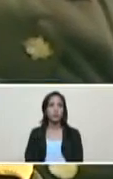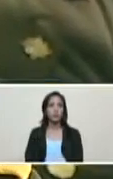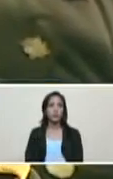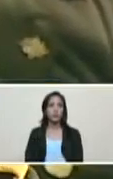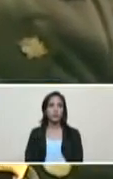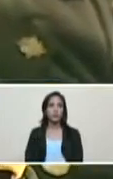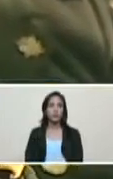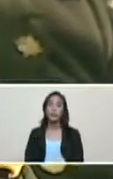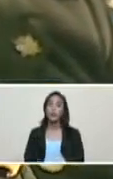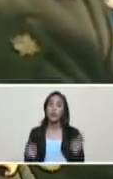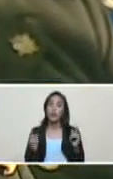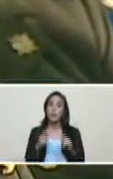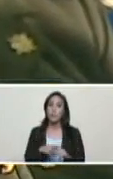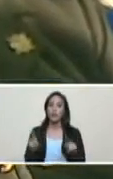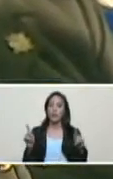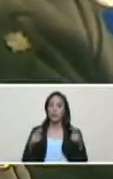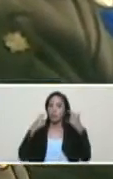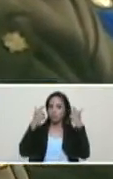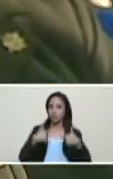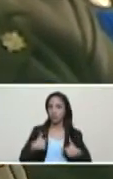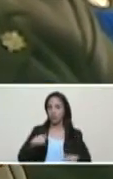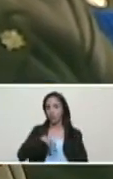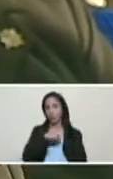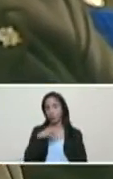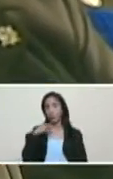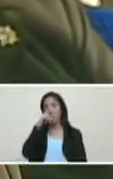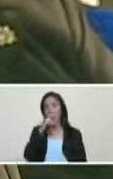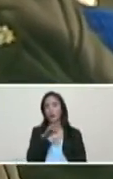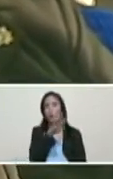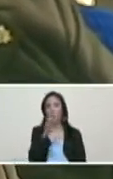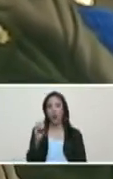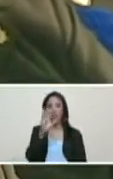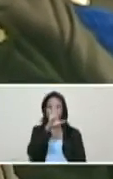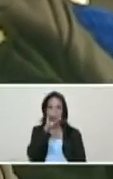pero nosotros, los cuarentones y cincuentones,